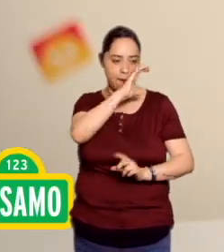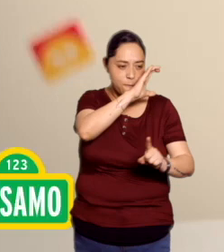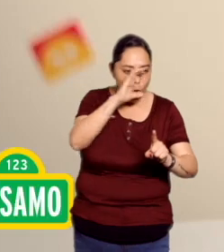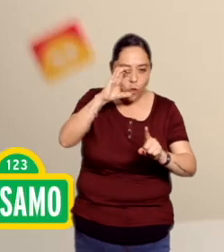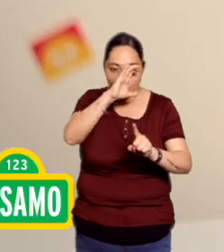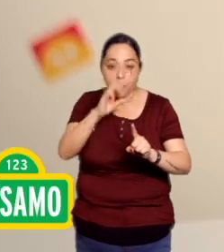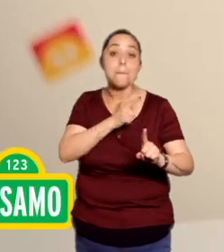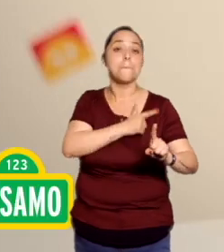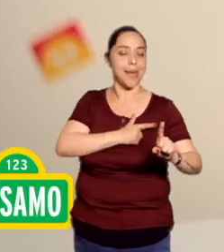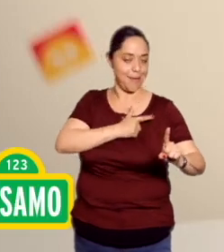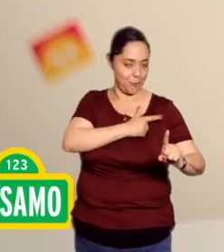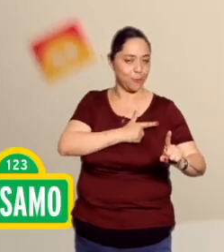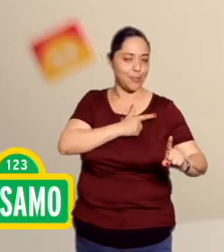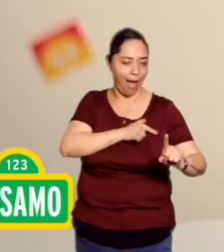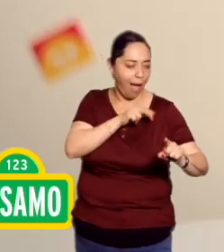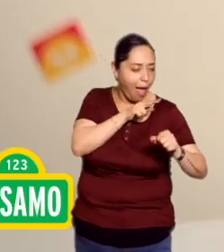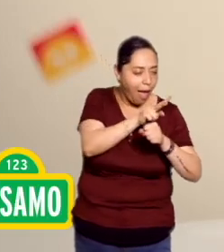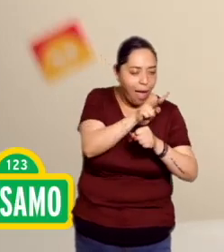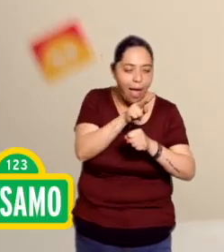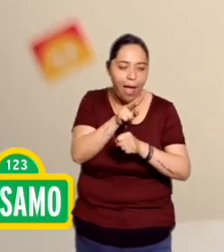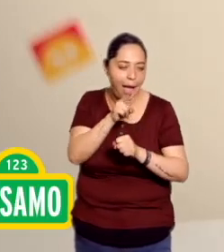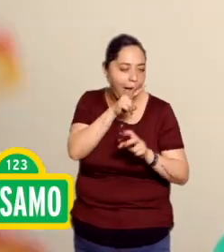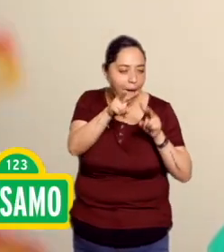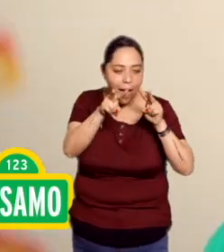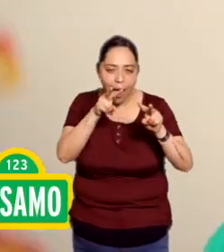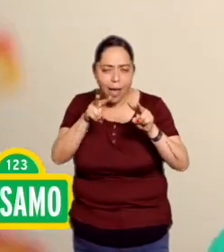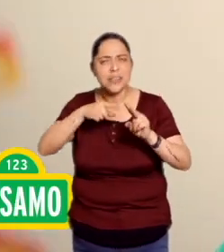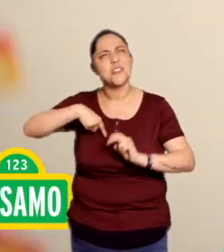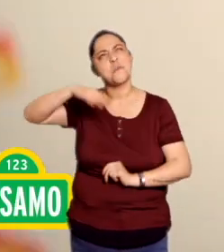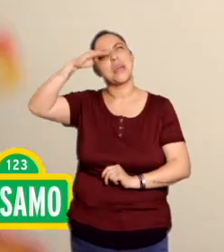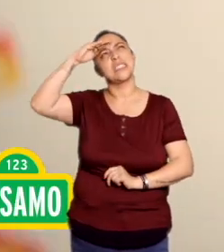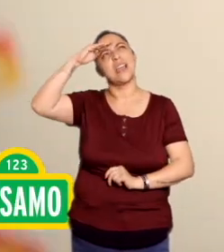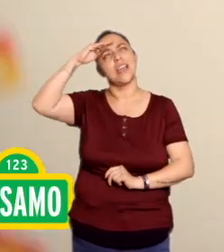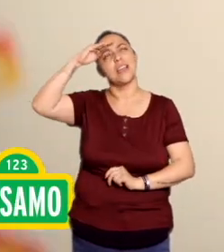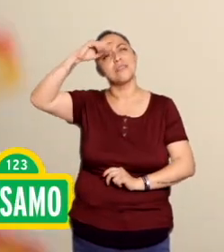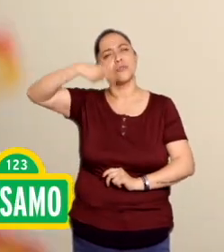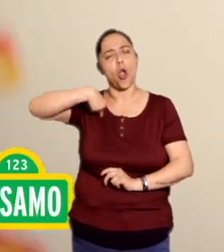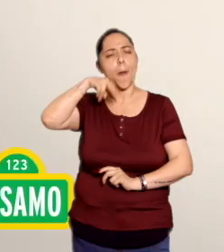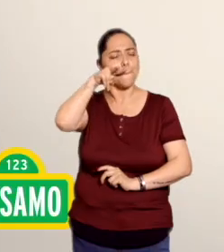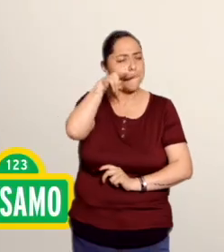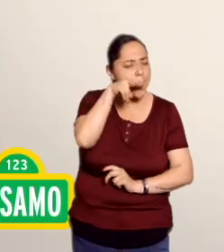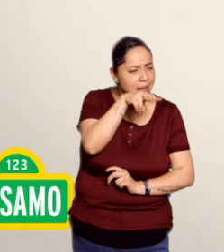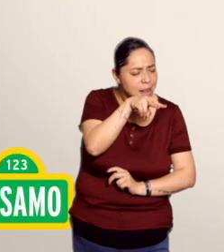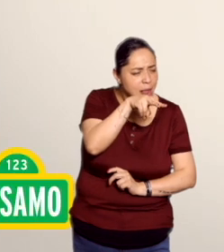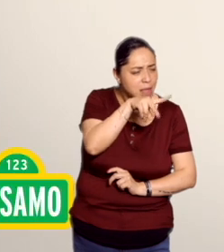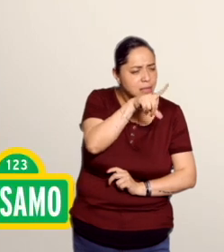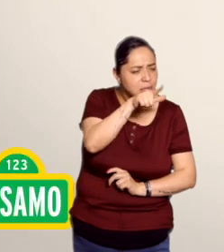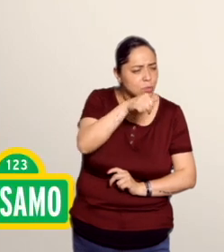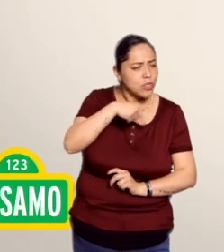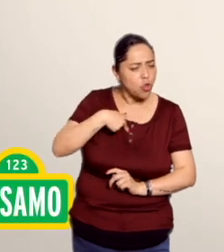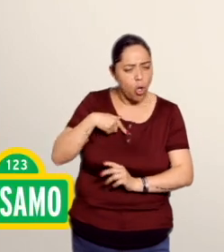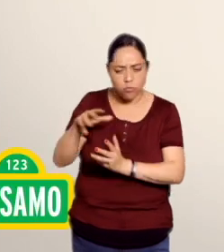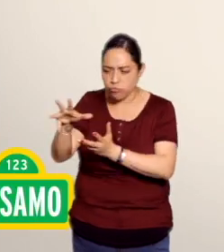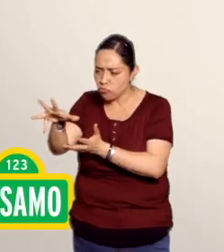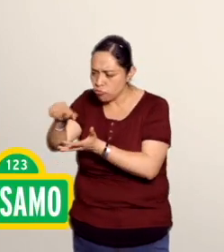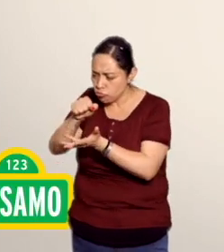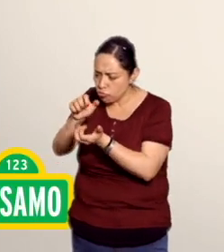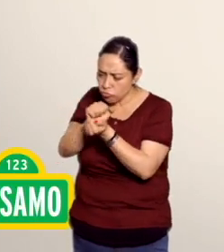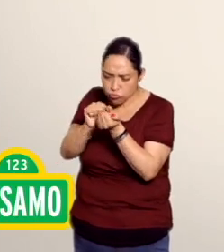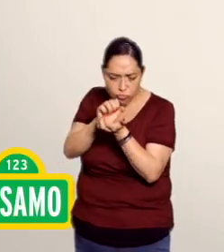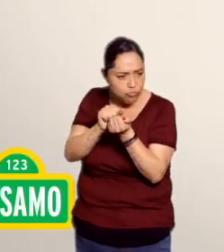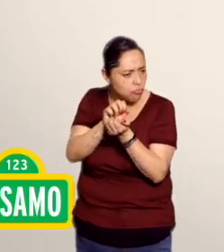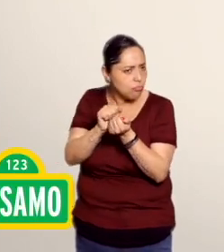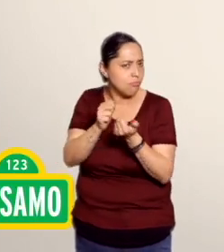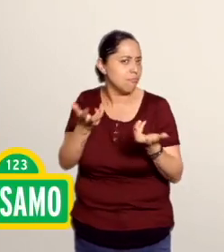Me gusta ver fotos de cosas que me gustan. Un día pensé, ¿y si además de verlas, hiciera algo con ellas. Un pedazo